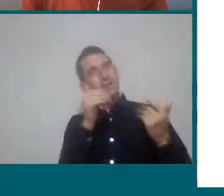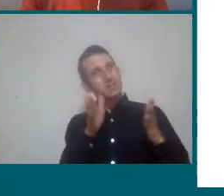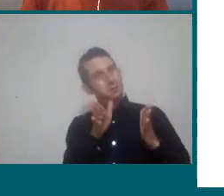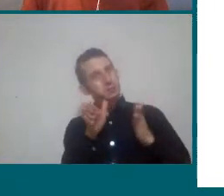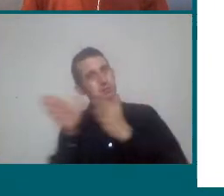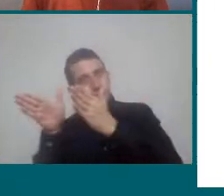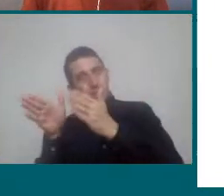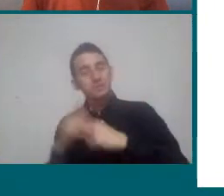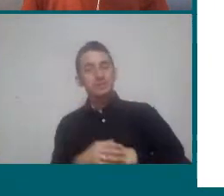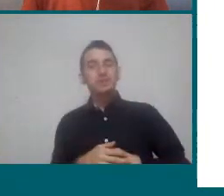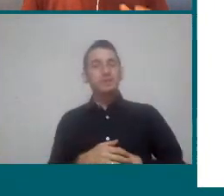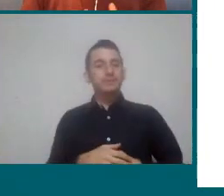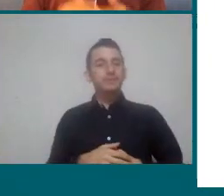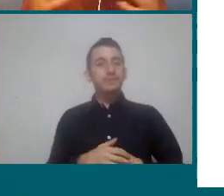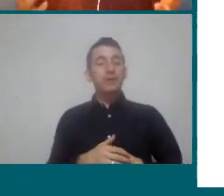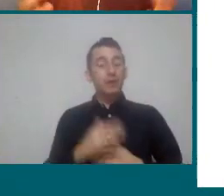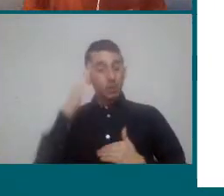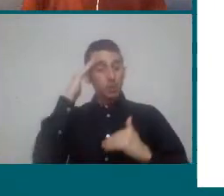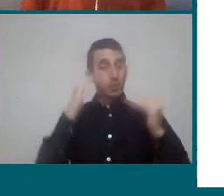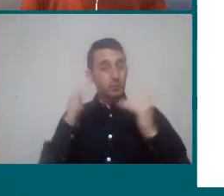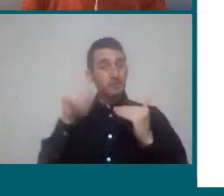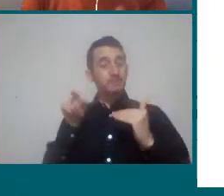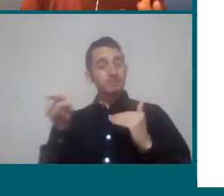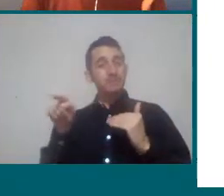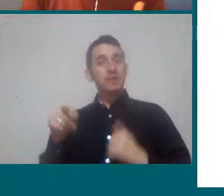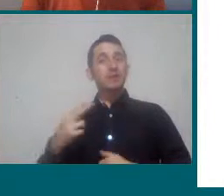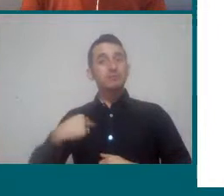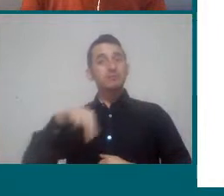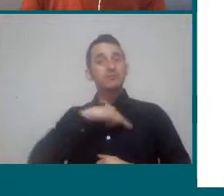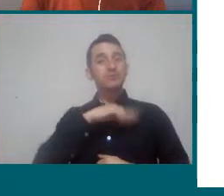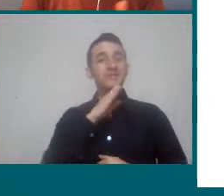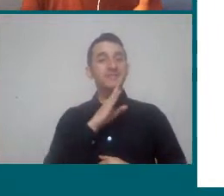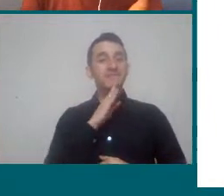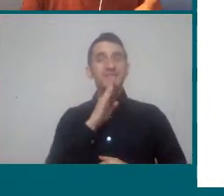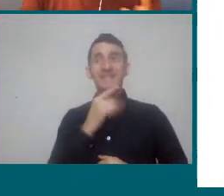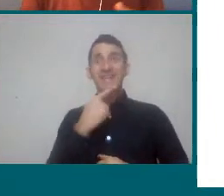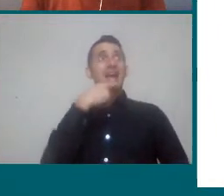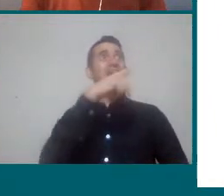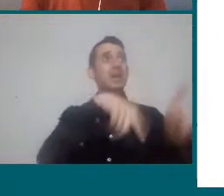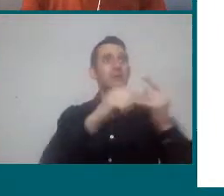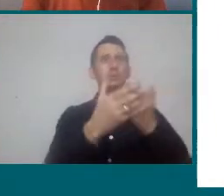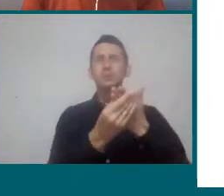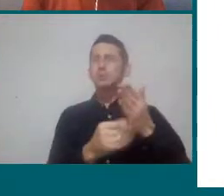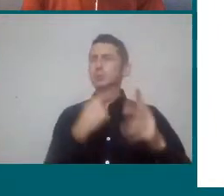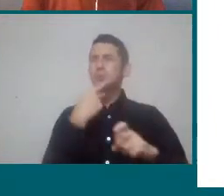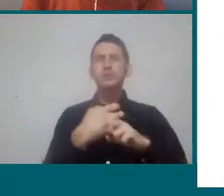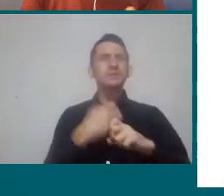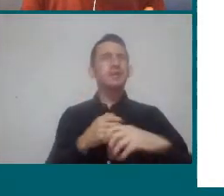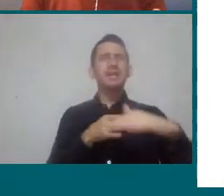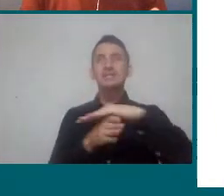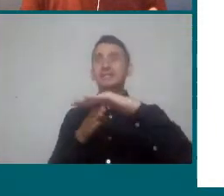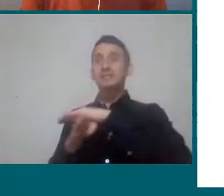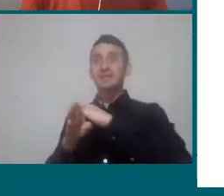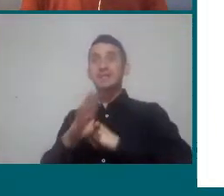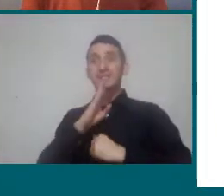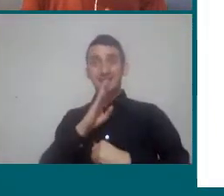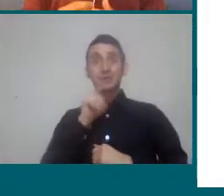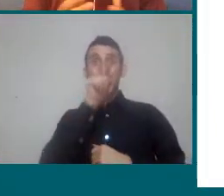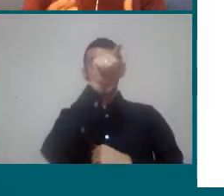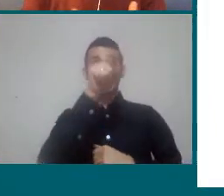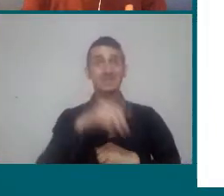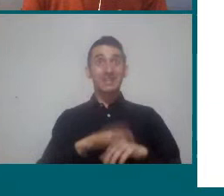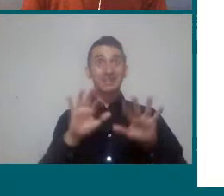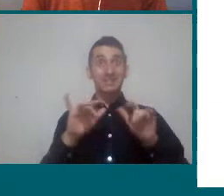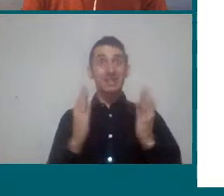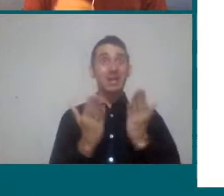digital y cómo podemos llegar a quien no tiene este acceso a la tecnología. Por ejemplo, vosotros desde la Secretaría de Boyacá tenéis